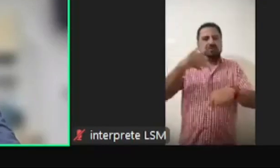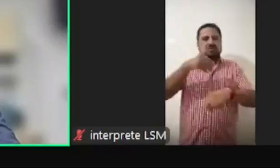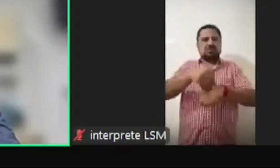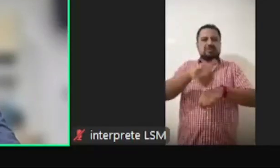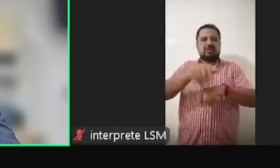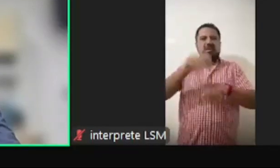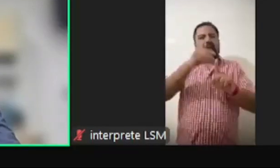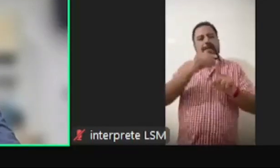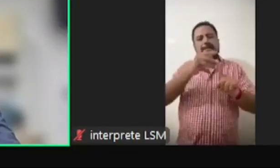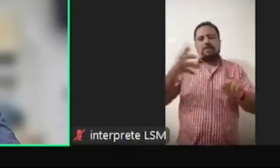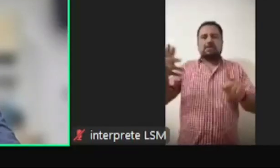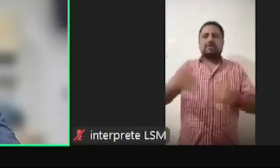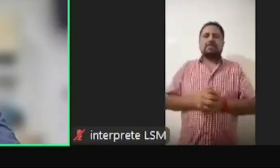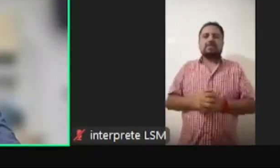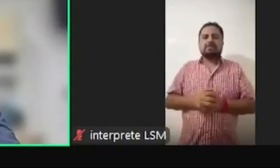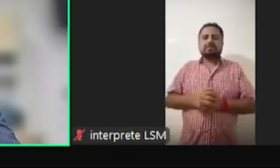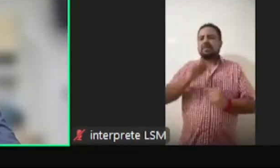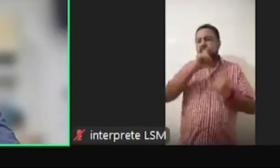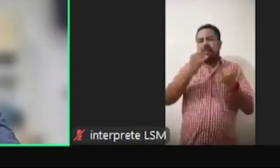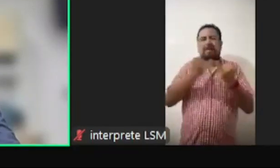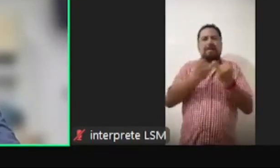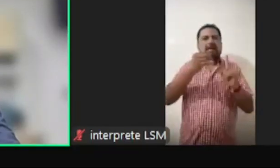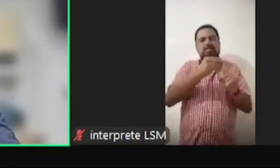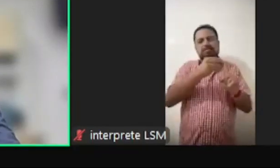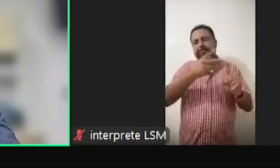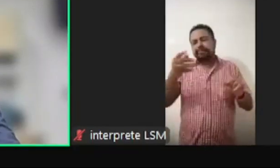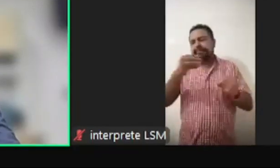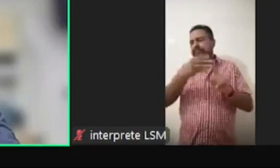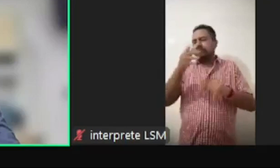SCM-JS-2130 diagonal 2021 y